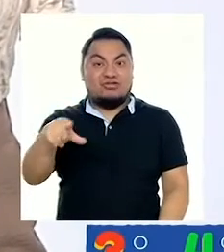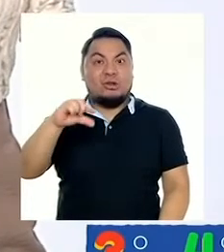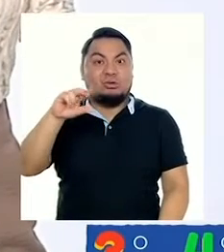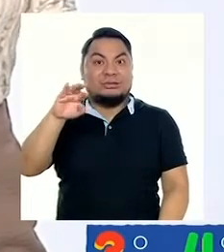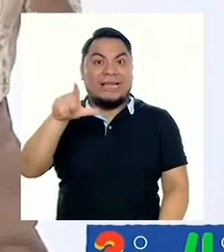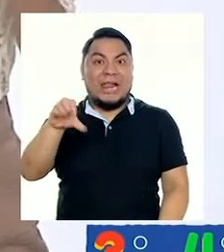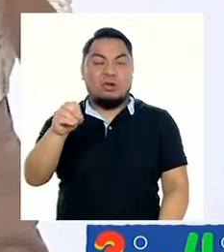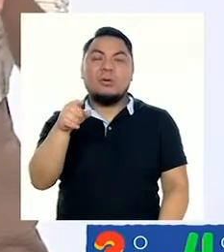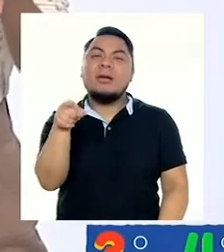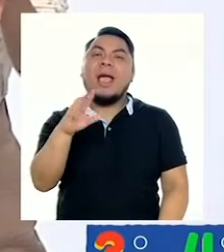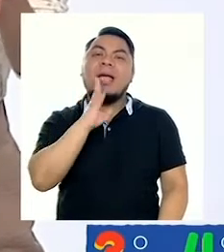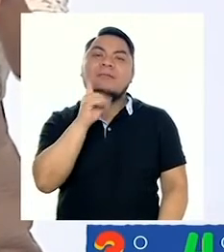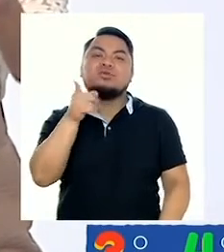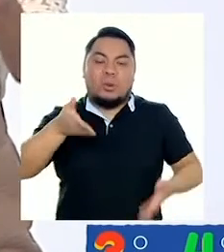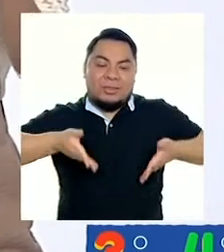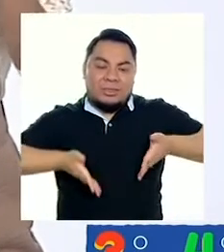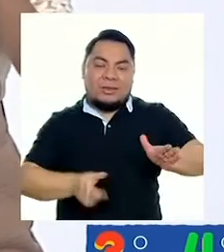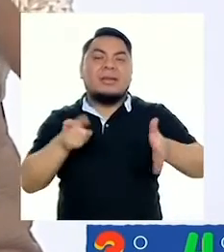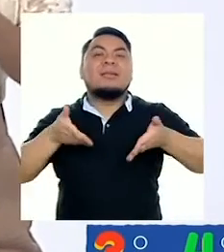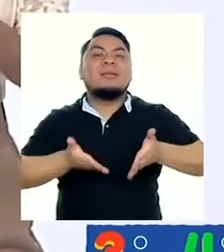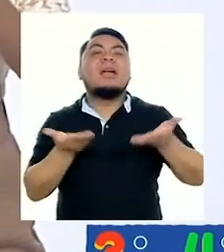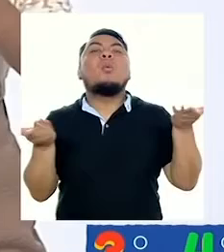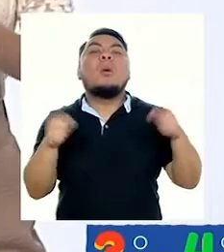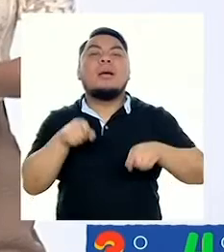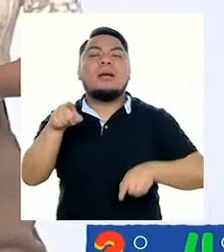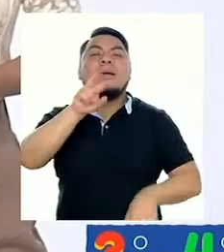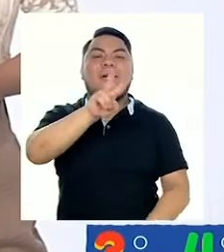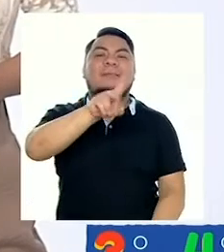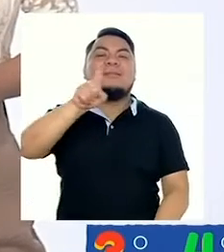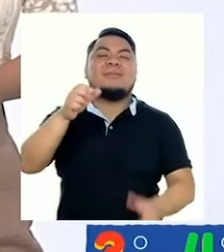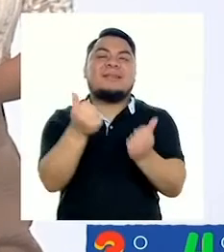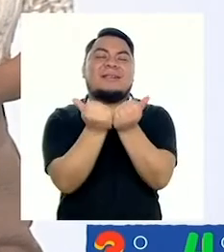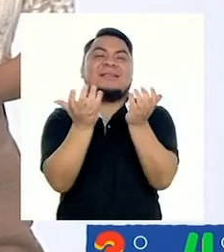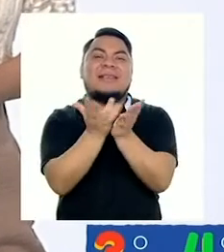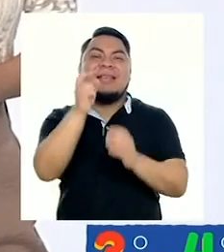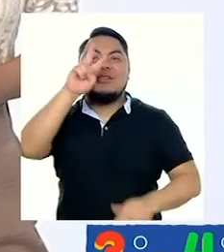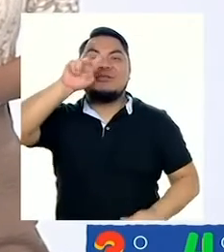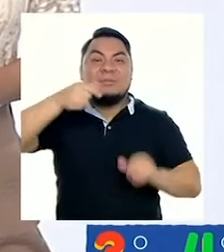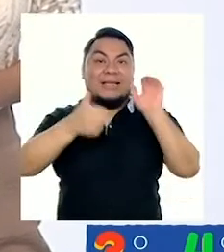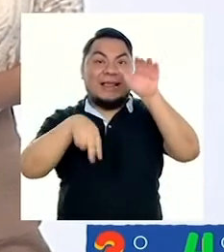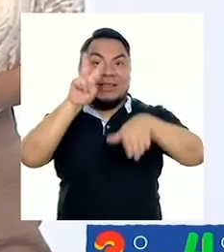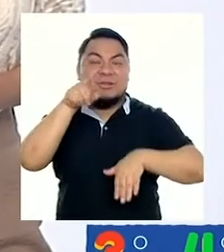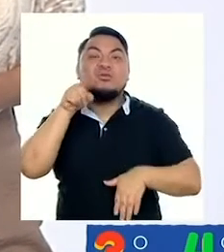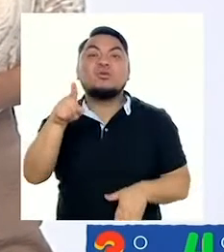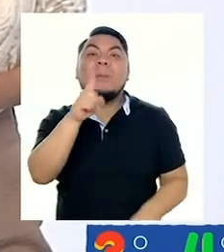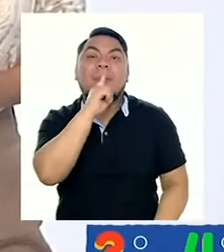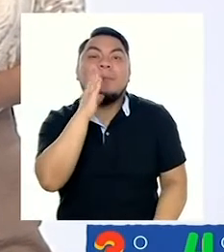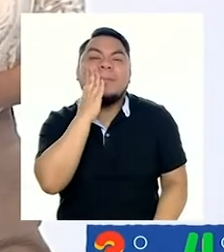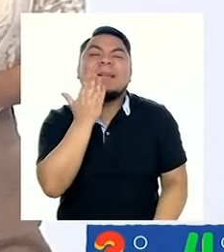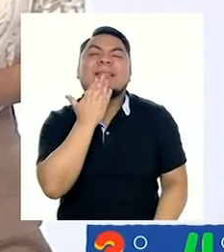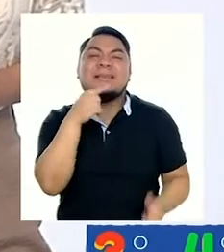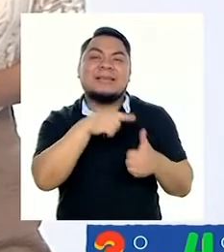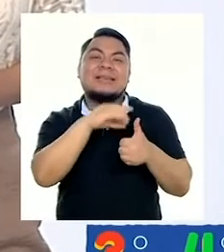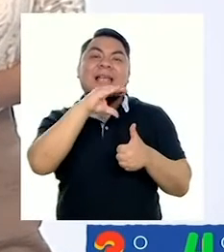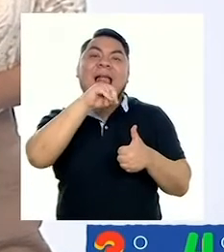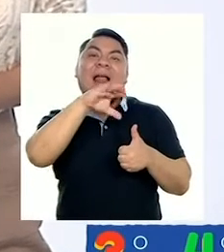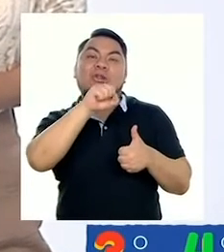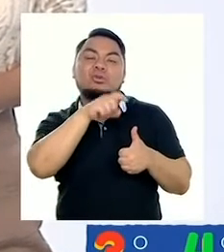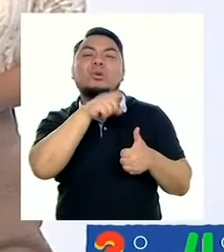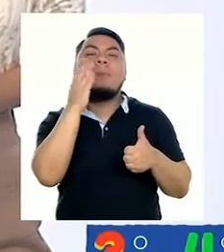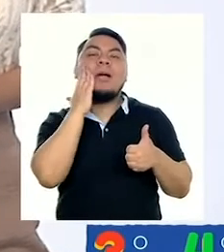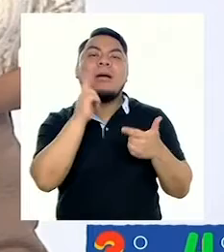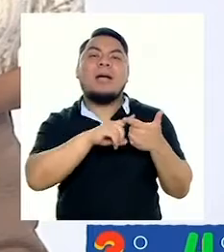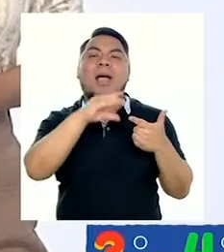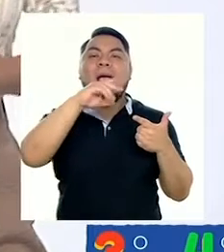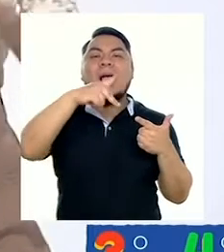su nacimiento. Él nació el 21 de abril del 2012 y sus padres son Carlos Barrena